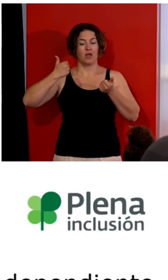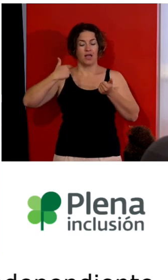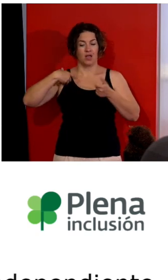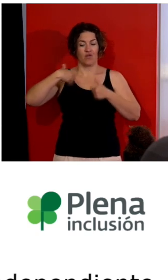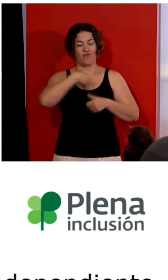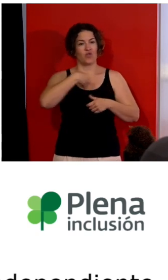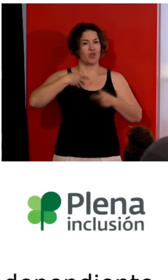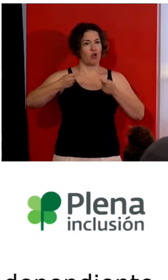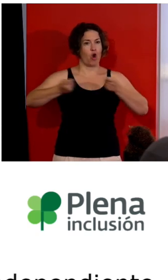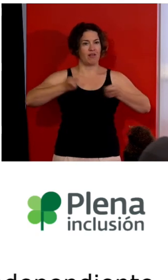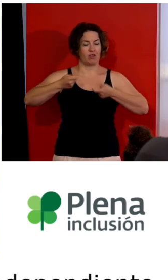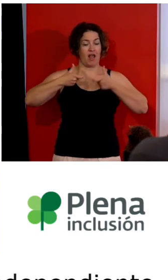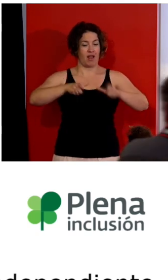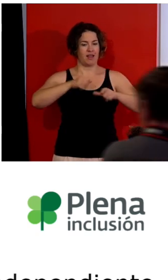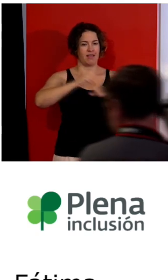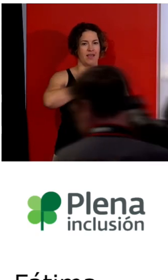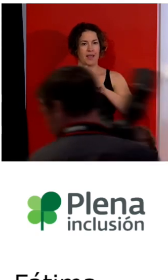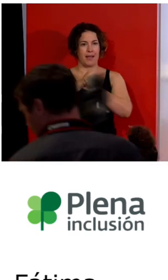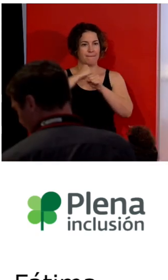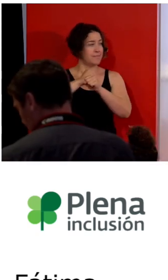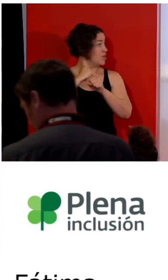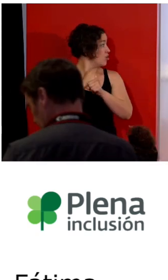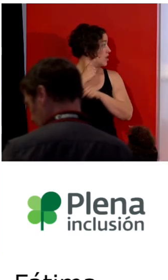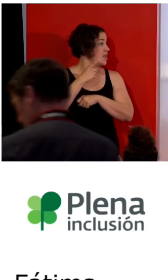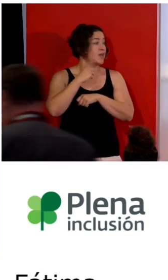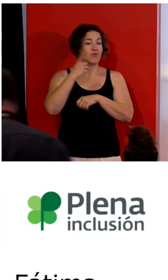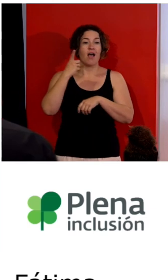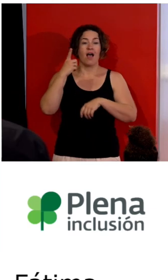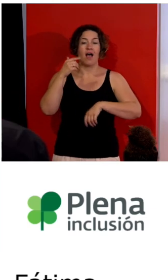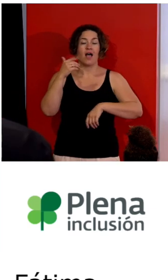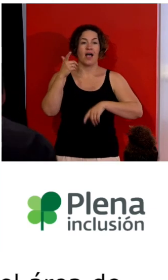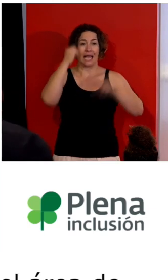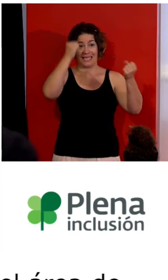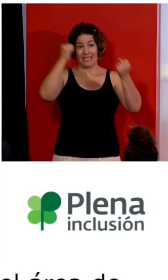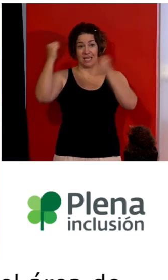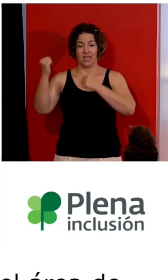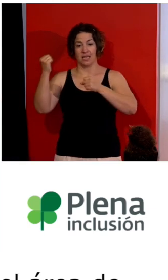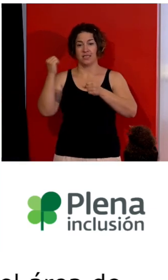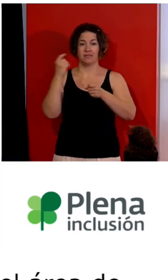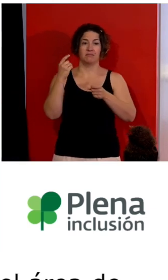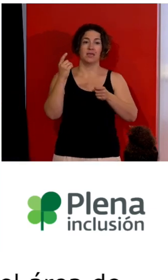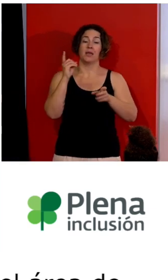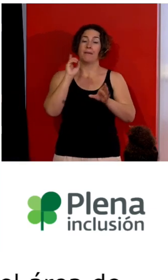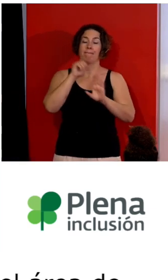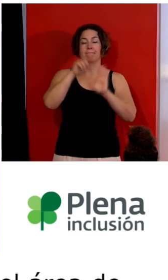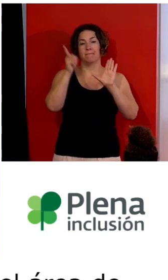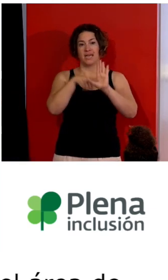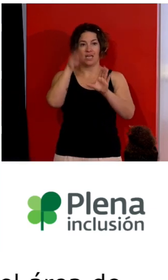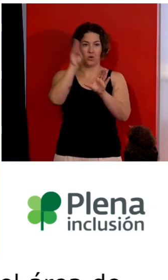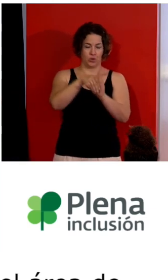funciones de coordinación en el área de empleo de una de nuestras entidades, que se llama Prosuba 13, Plena Inclusión Villafranca de los